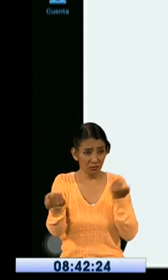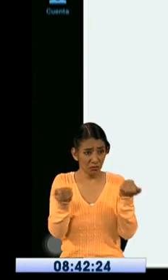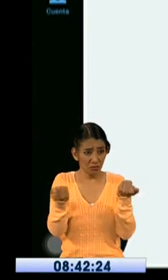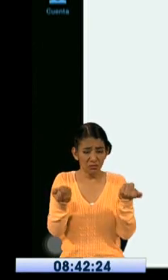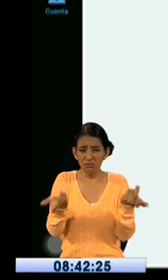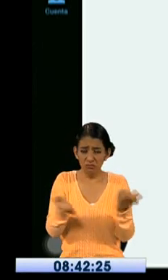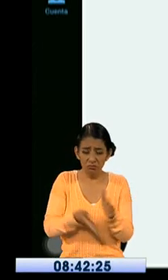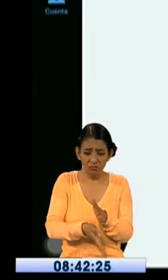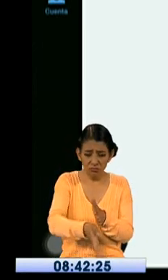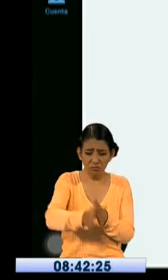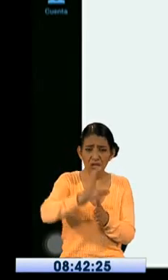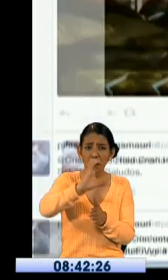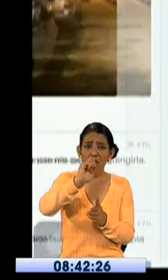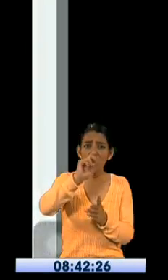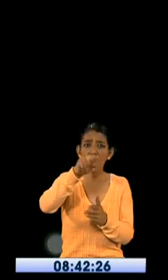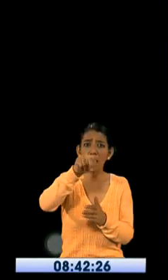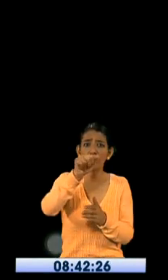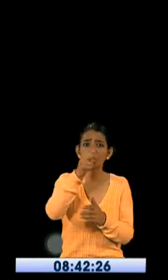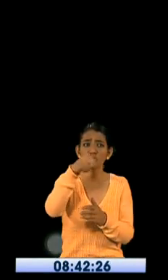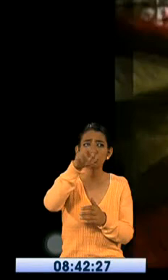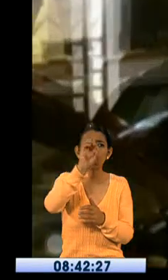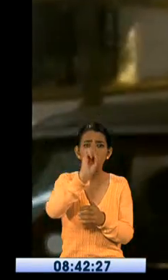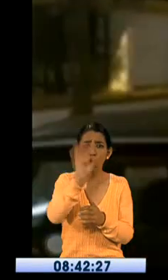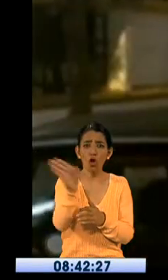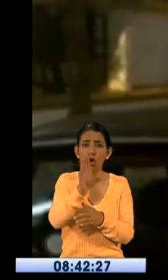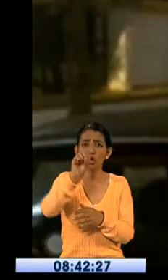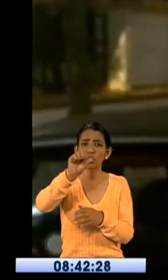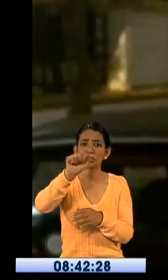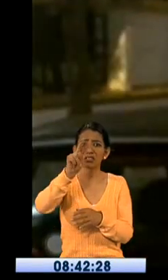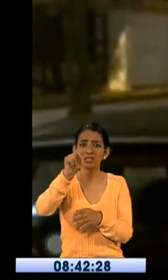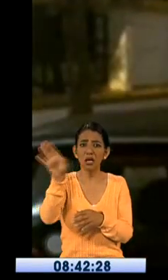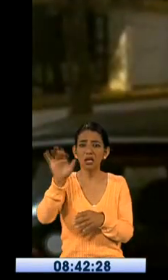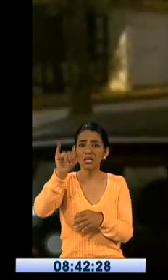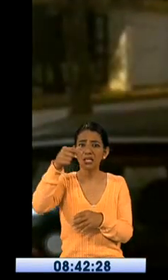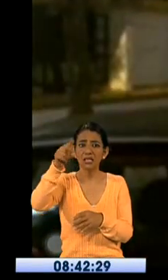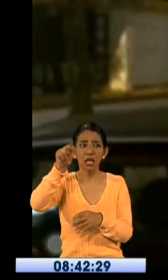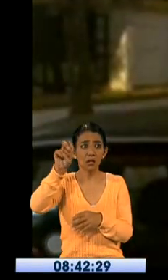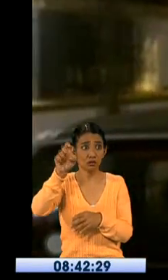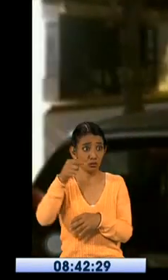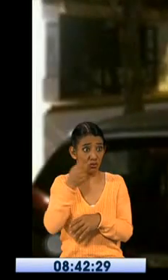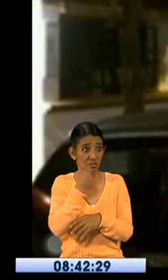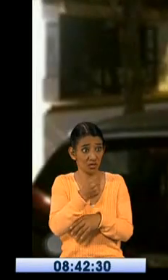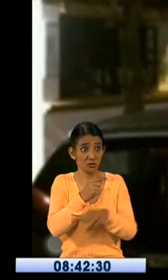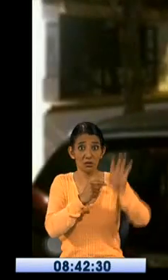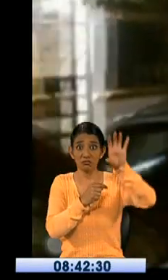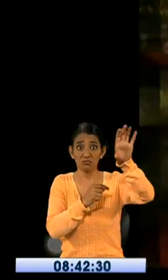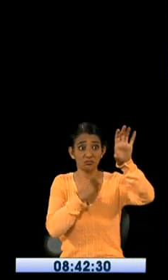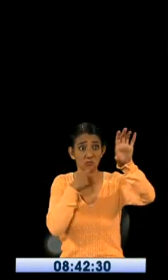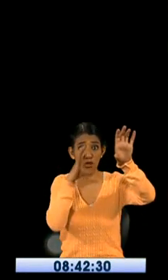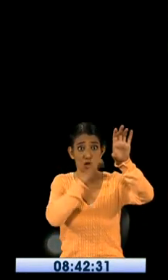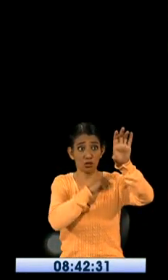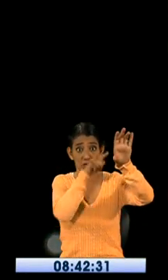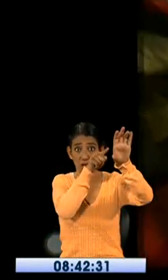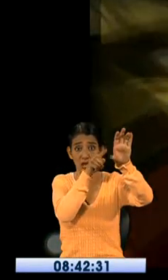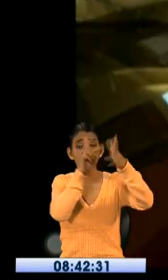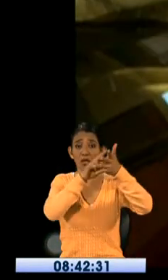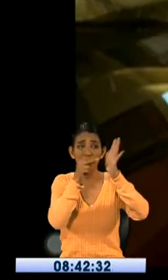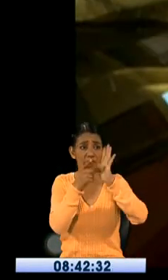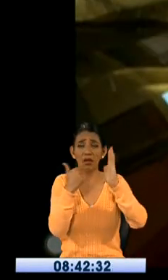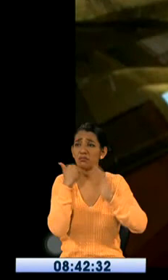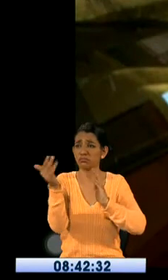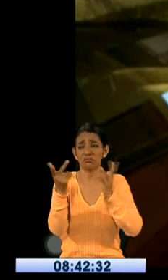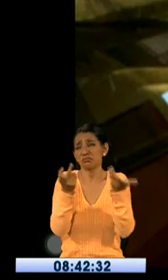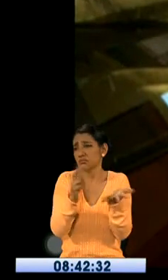Camaño y San Ignacio, parqueados de sitio prohibido. No porque el letrero está puesto en horas de la noche, quiere decir que hay que hacer lo que nos da la